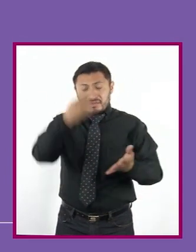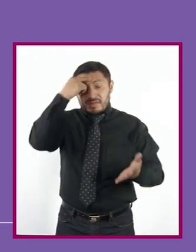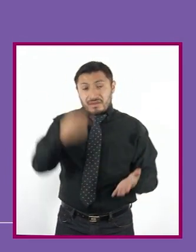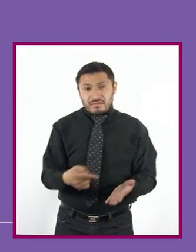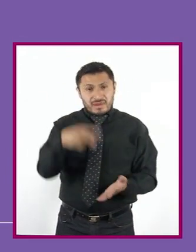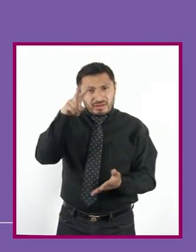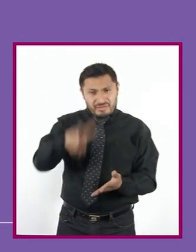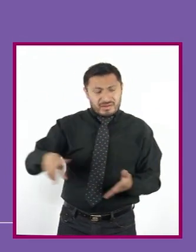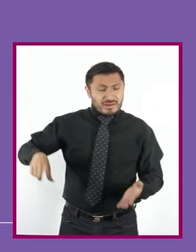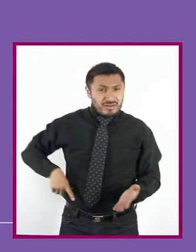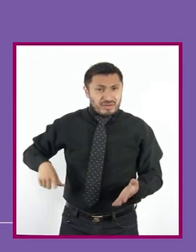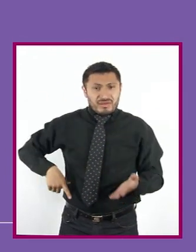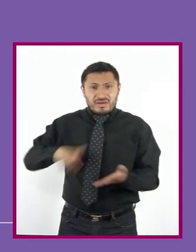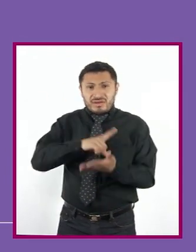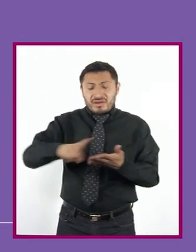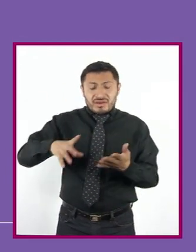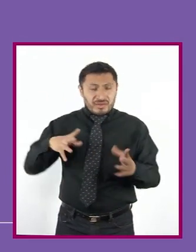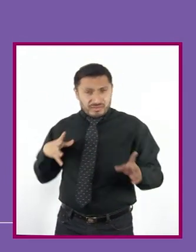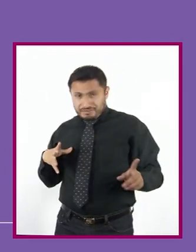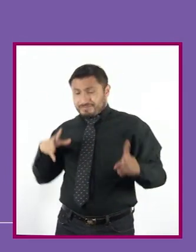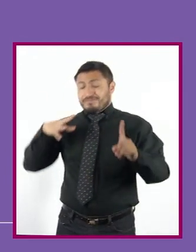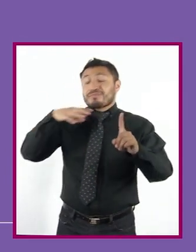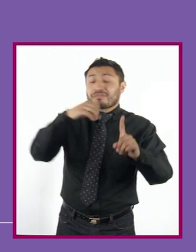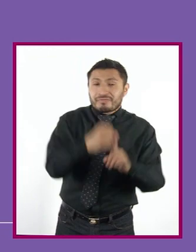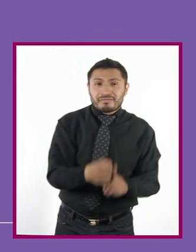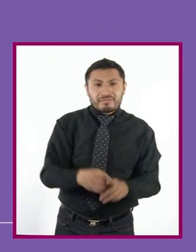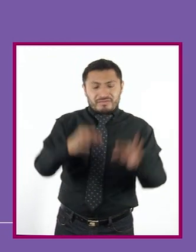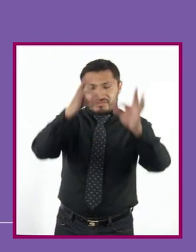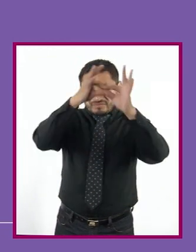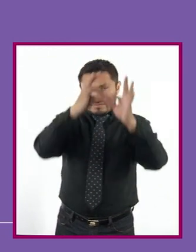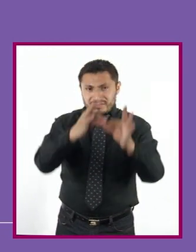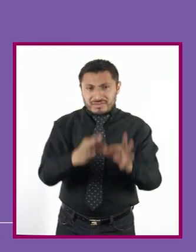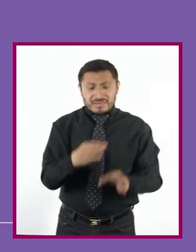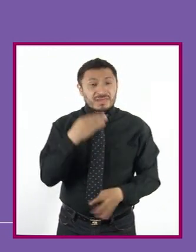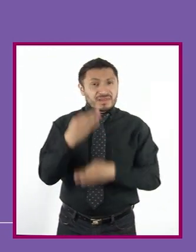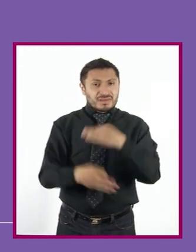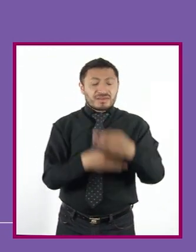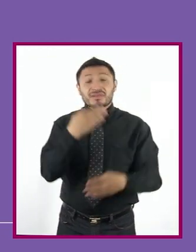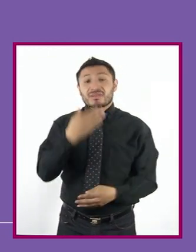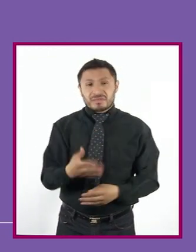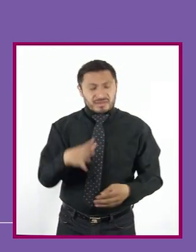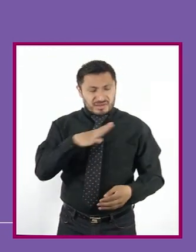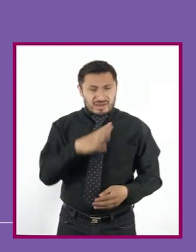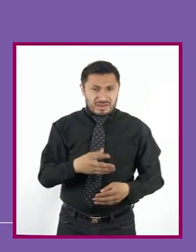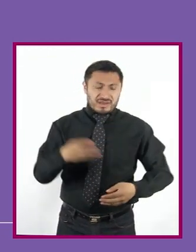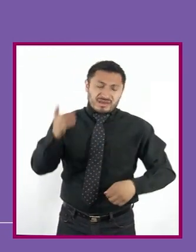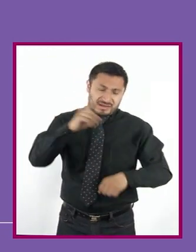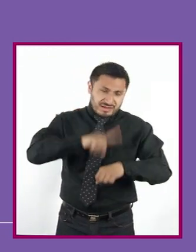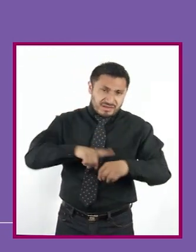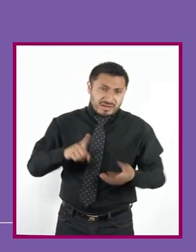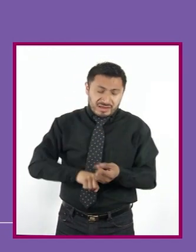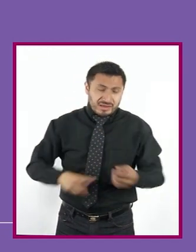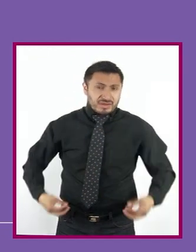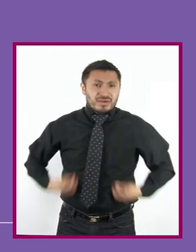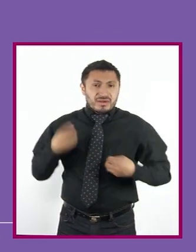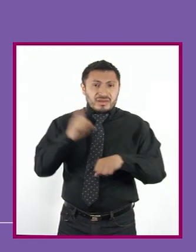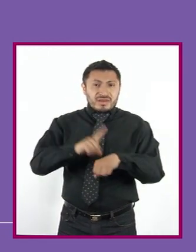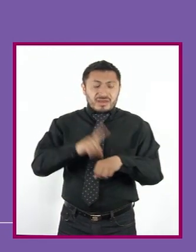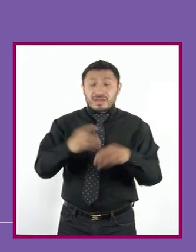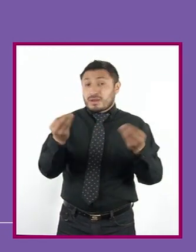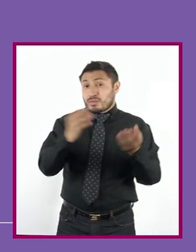este Estado de Derecho vaya más allá de lo que son las estructuras, sino que tenga vigencia en la vida diaria. Muchas